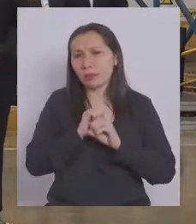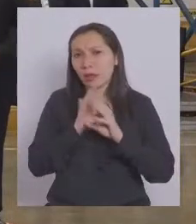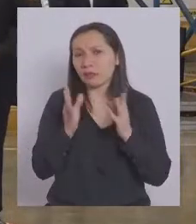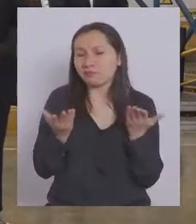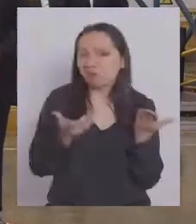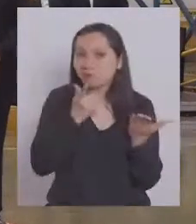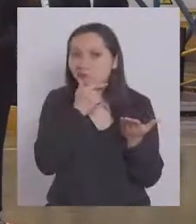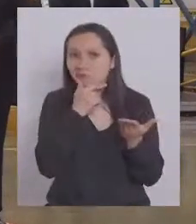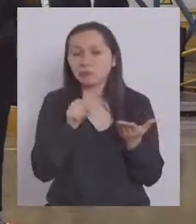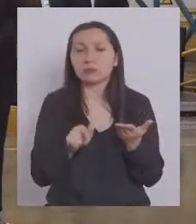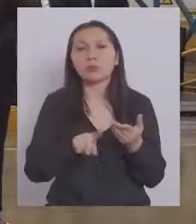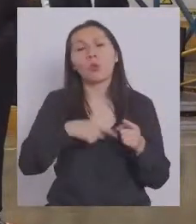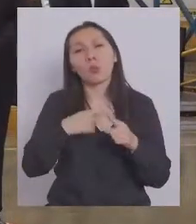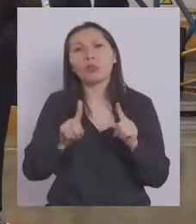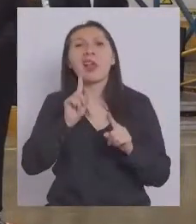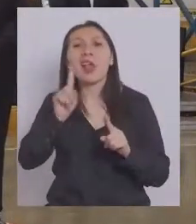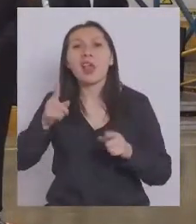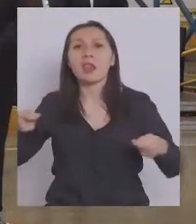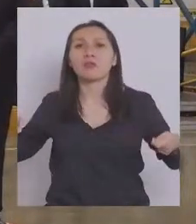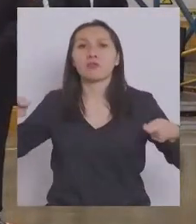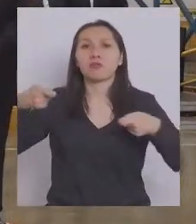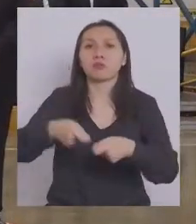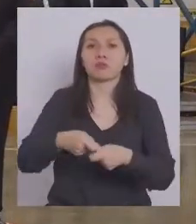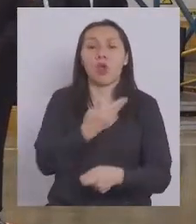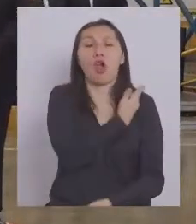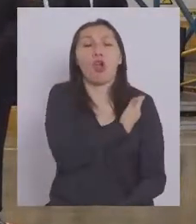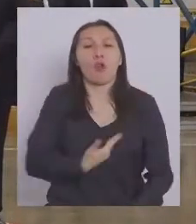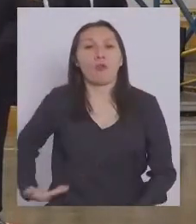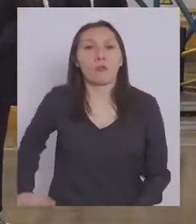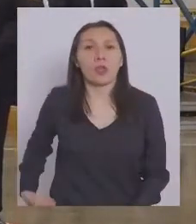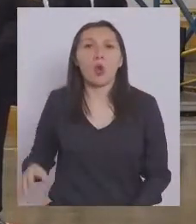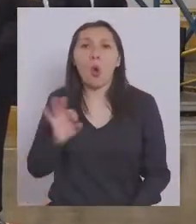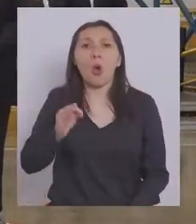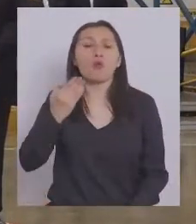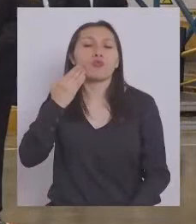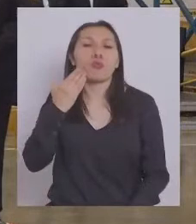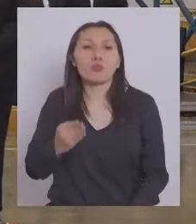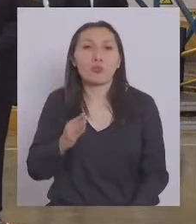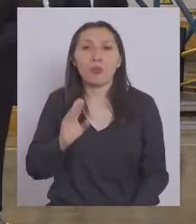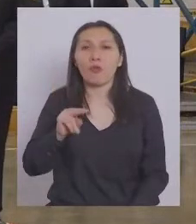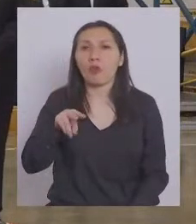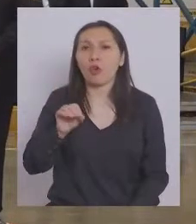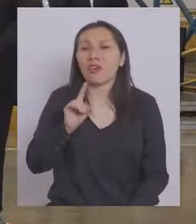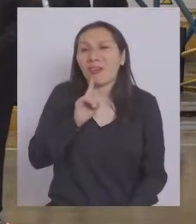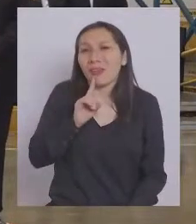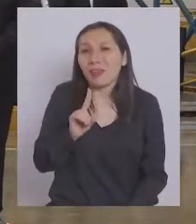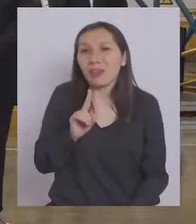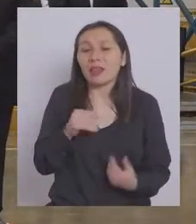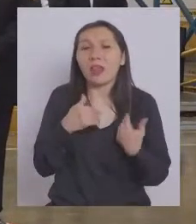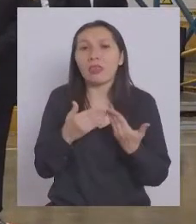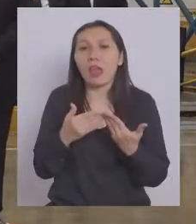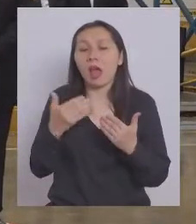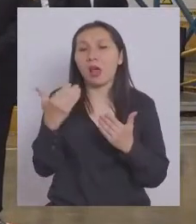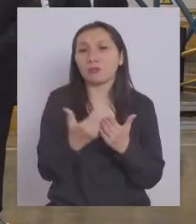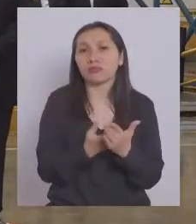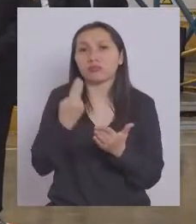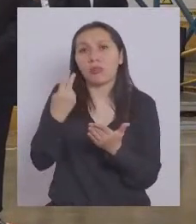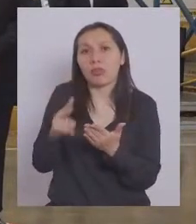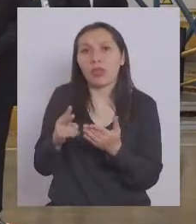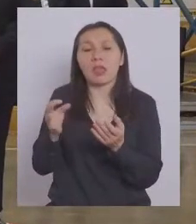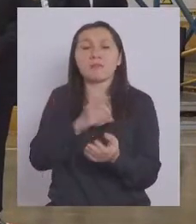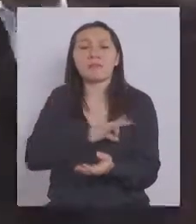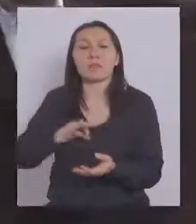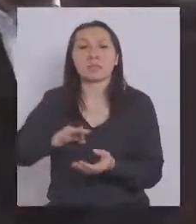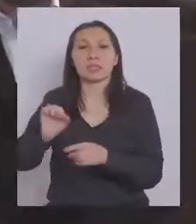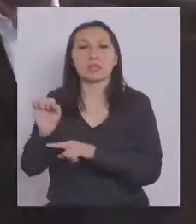Y lo otro, ¿esto va a ser subsidiado directamente por el gobierno o es un bono que viene directamente desde los ingresos que tiene el Ministerio de